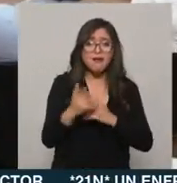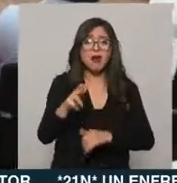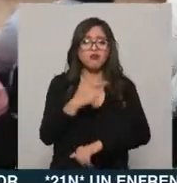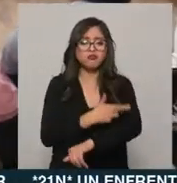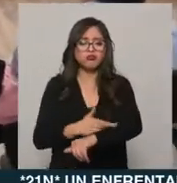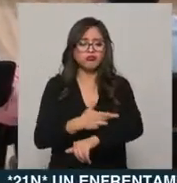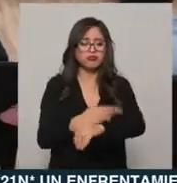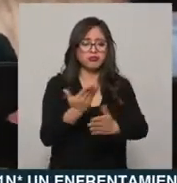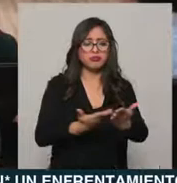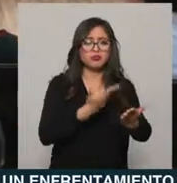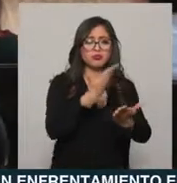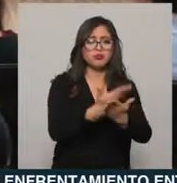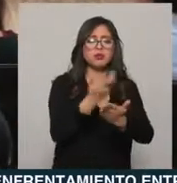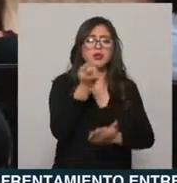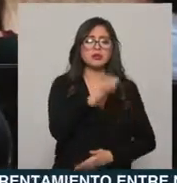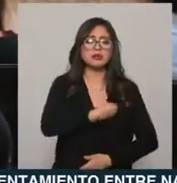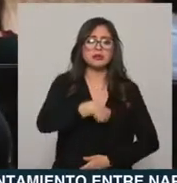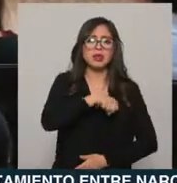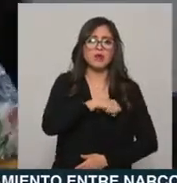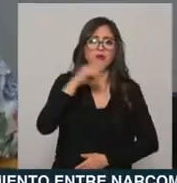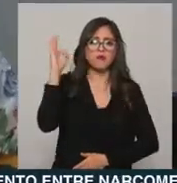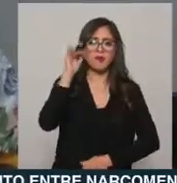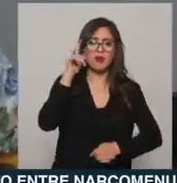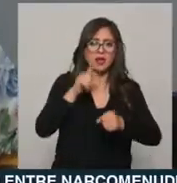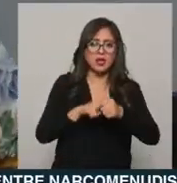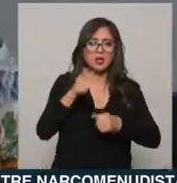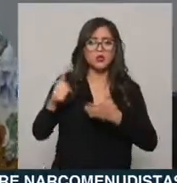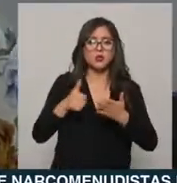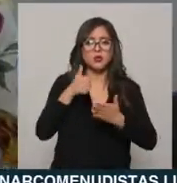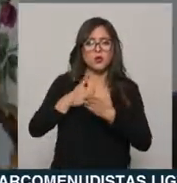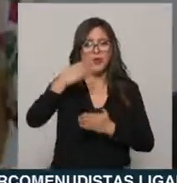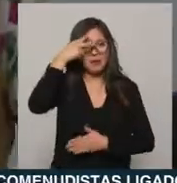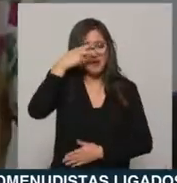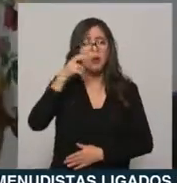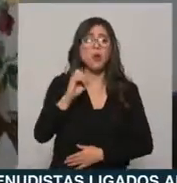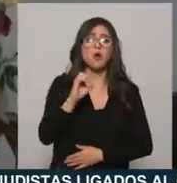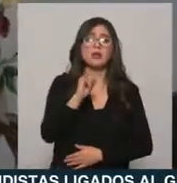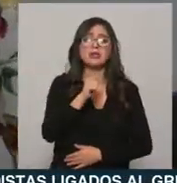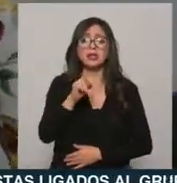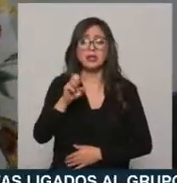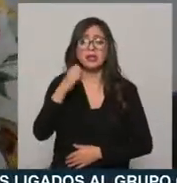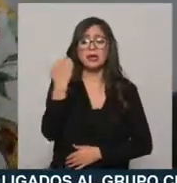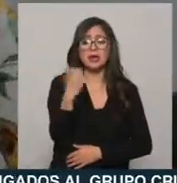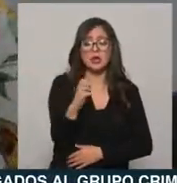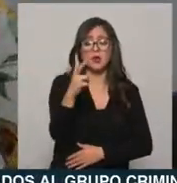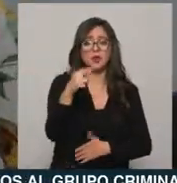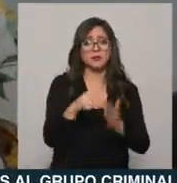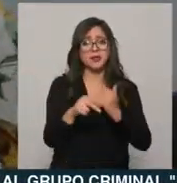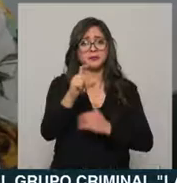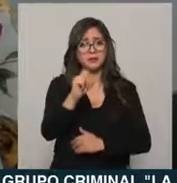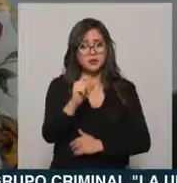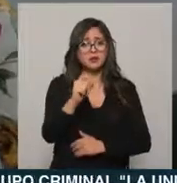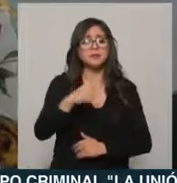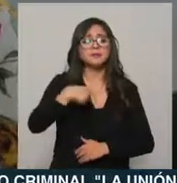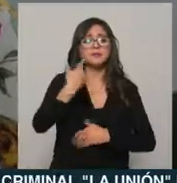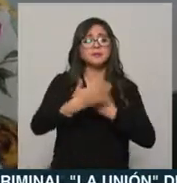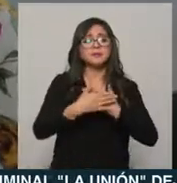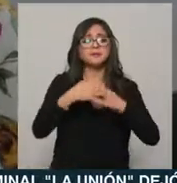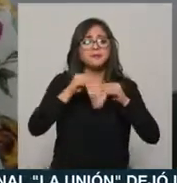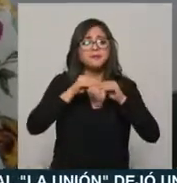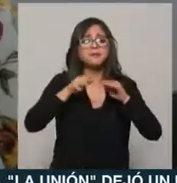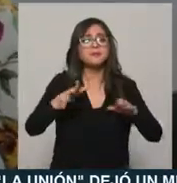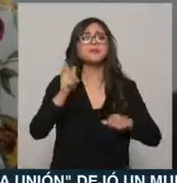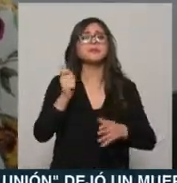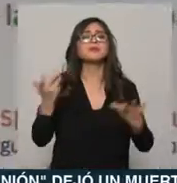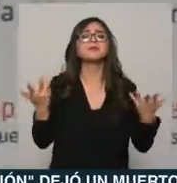ante los Servicios de Salud Federal de la Ciudad de México e ISSSTE, y en enero de 2020 se darán a conocer las acciones específicas